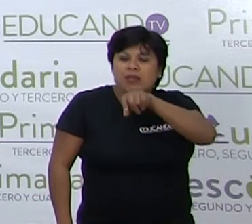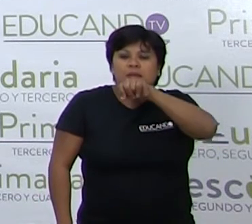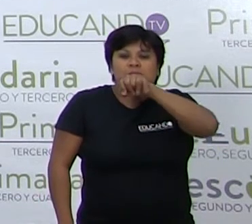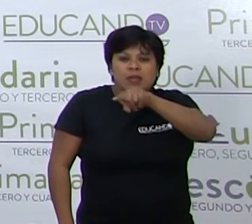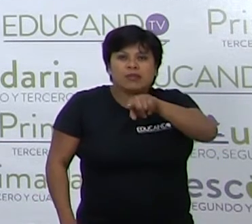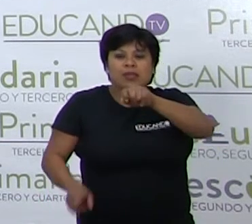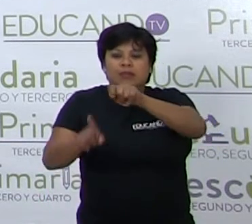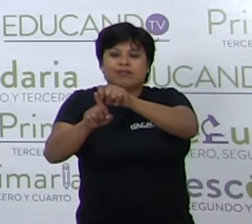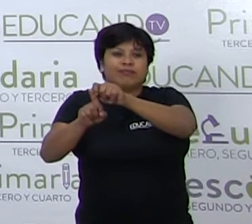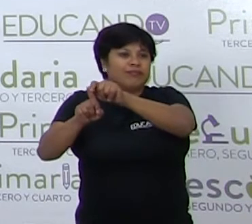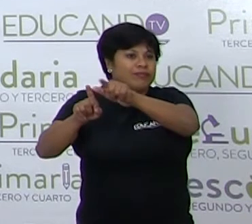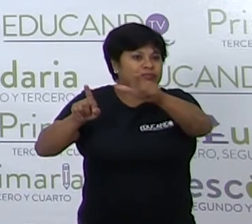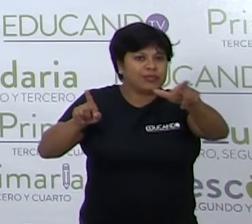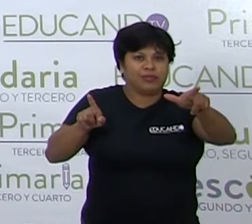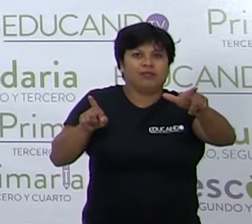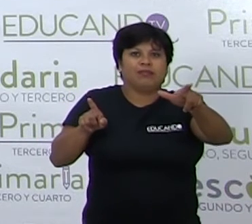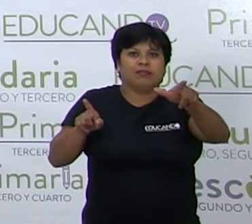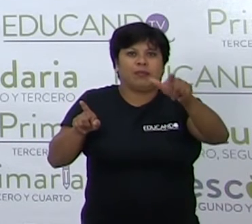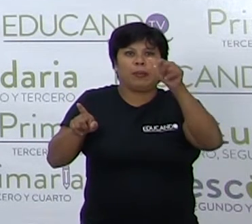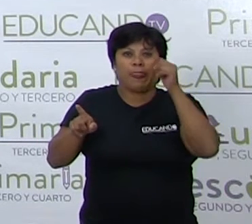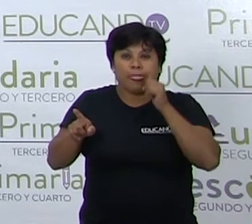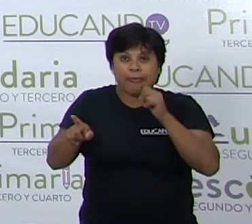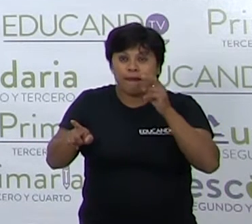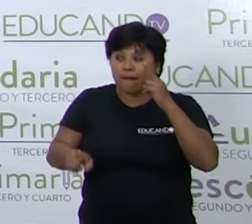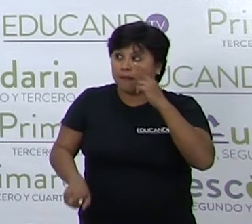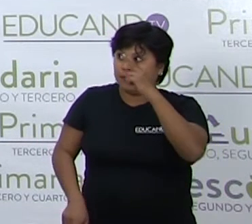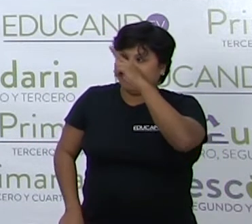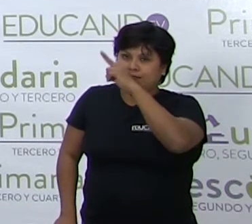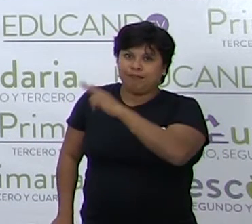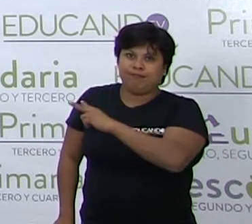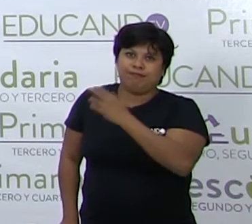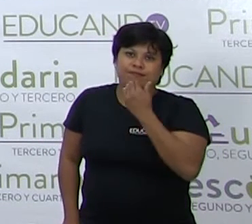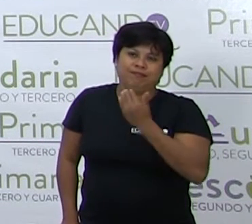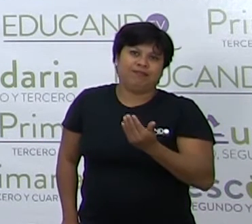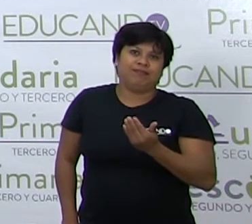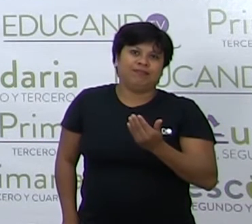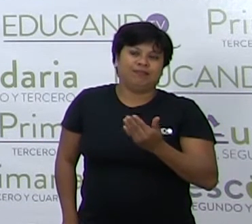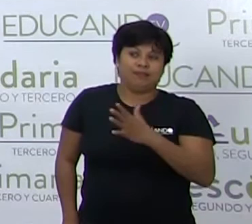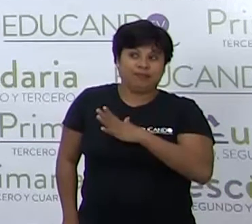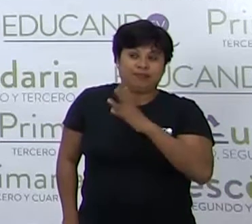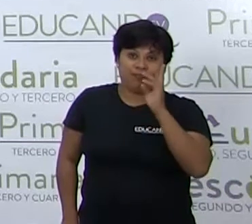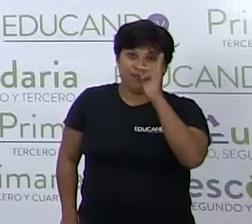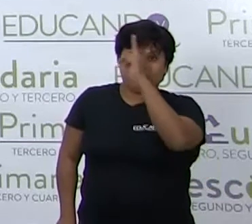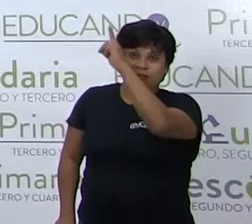la misma distancia. Observa bien, acá.